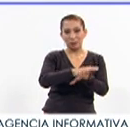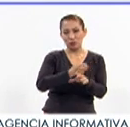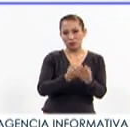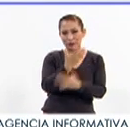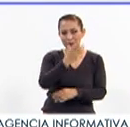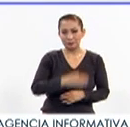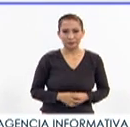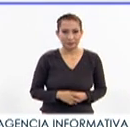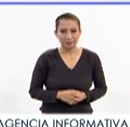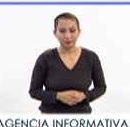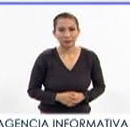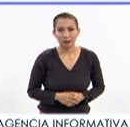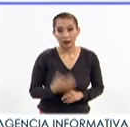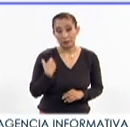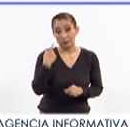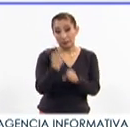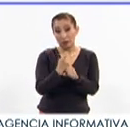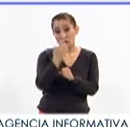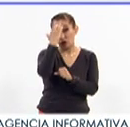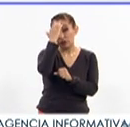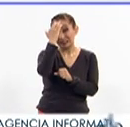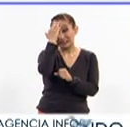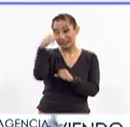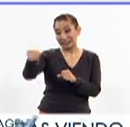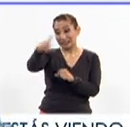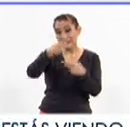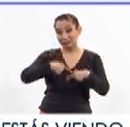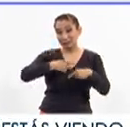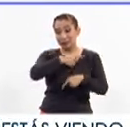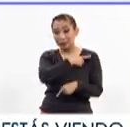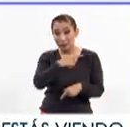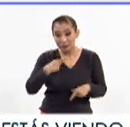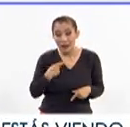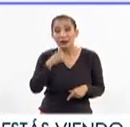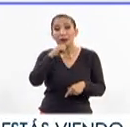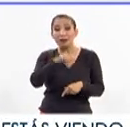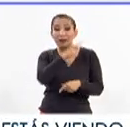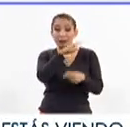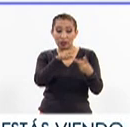como te decía, primero hay que la gente lo conozca y luego tenemos que tener la